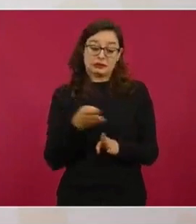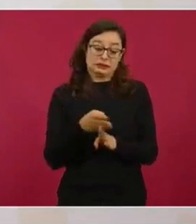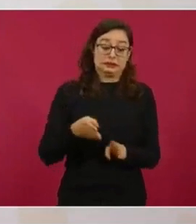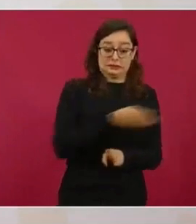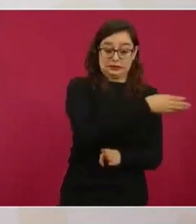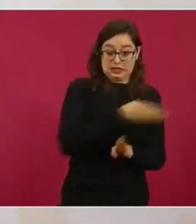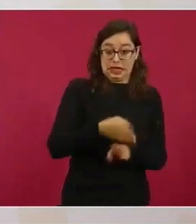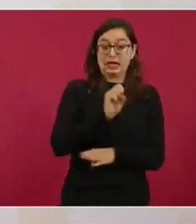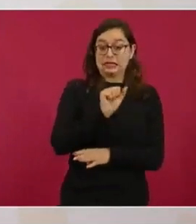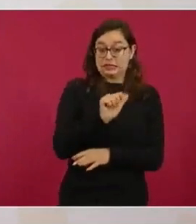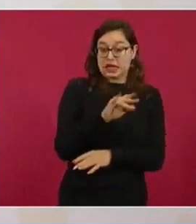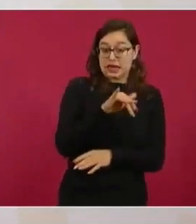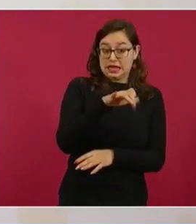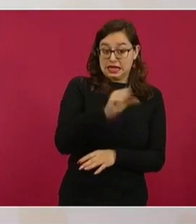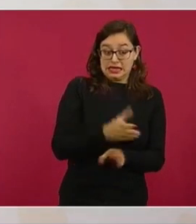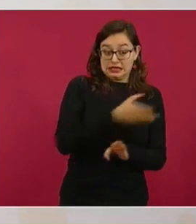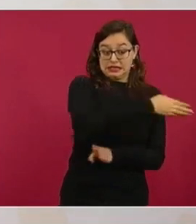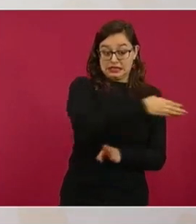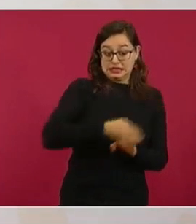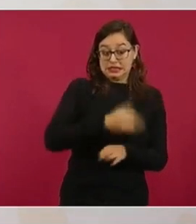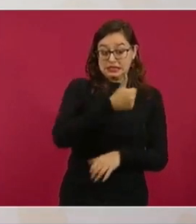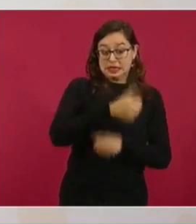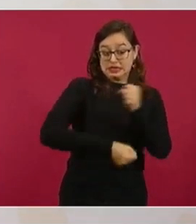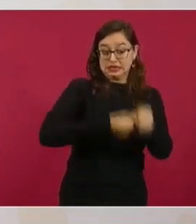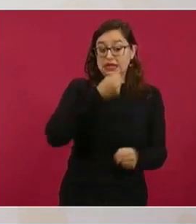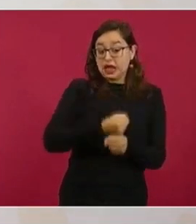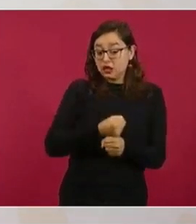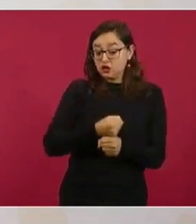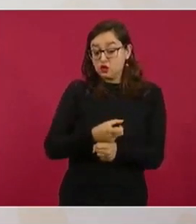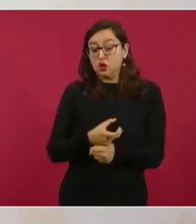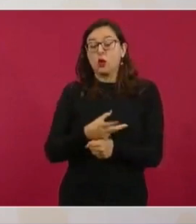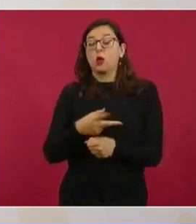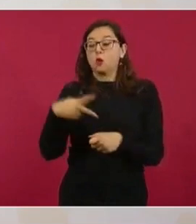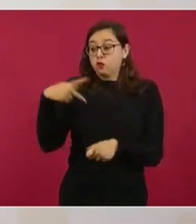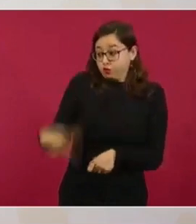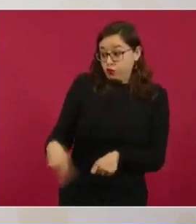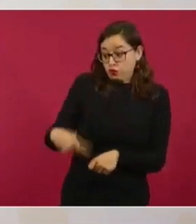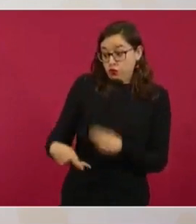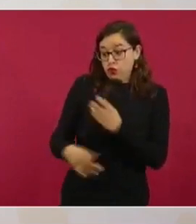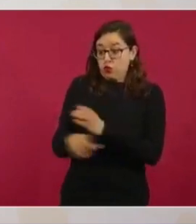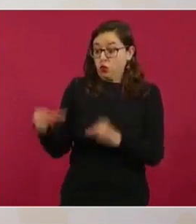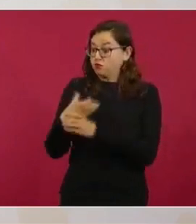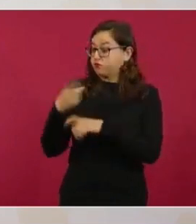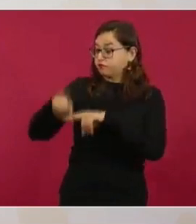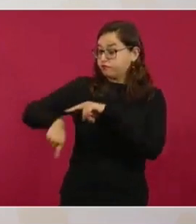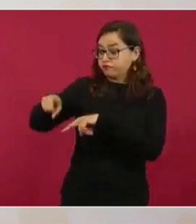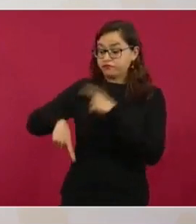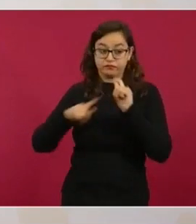particulares, es cuando hay más desigualdad,